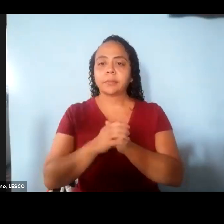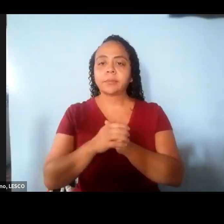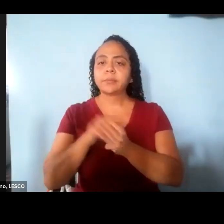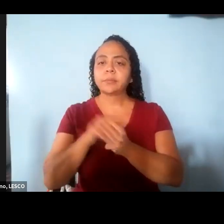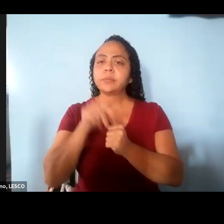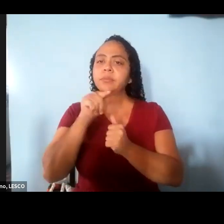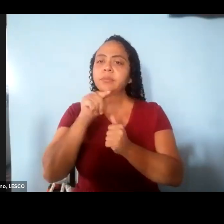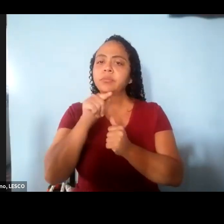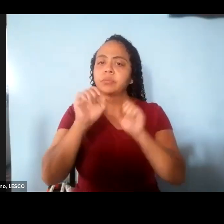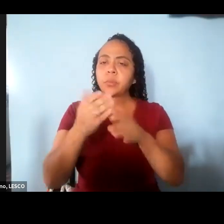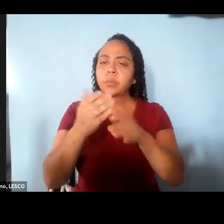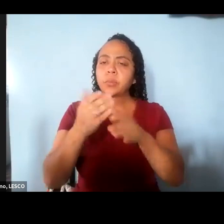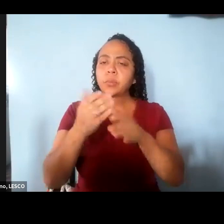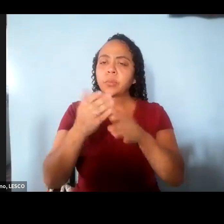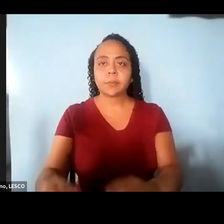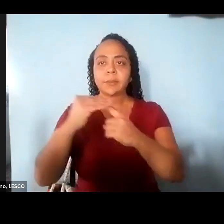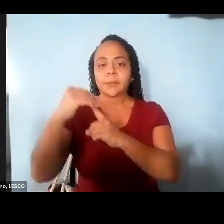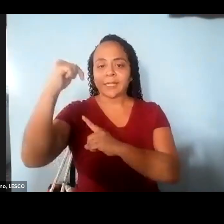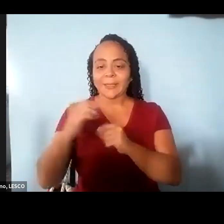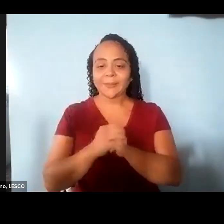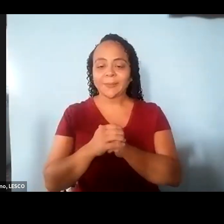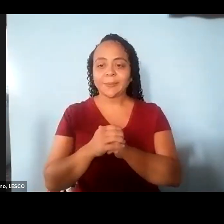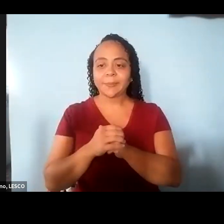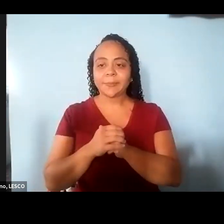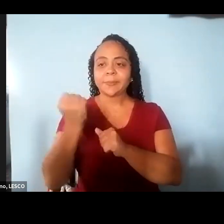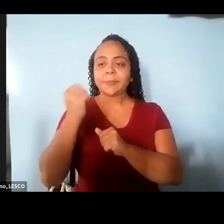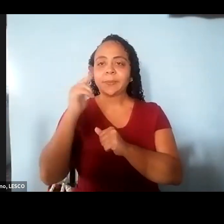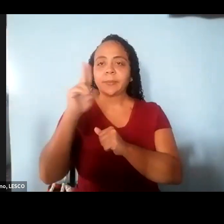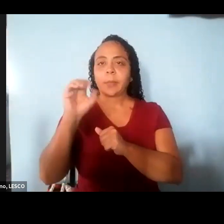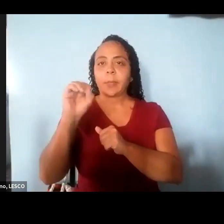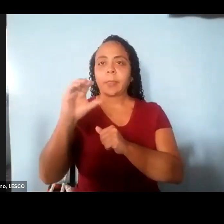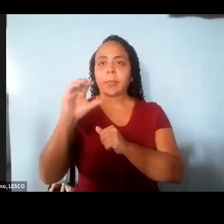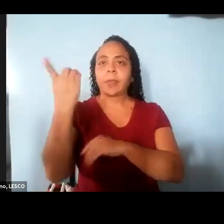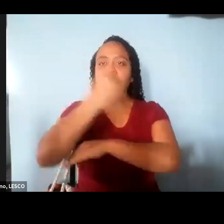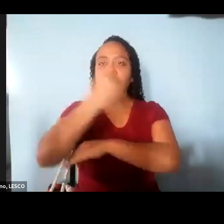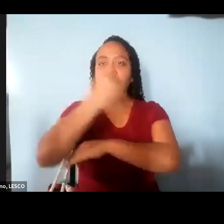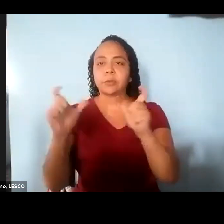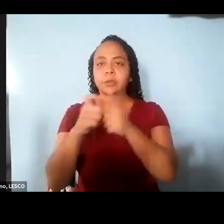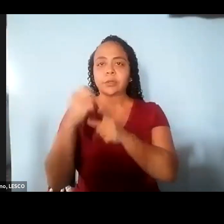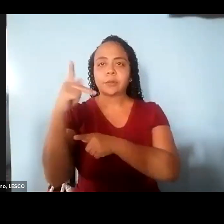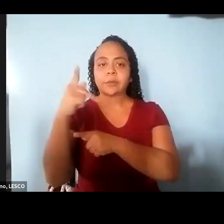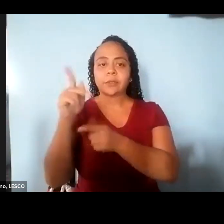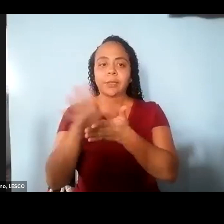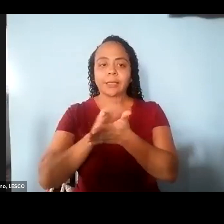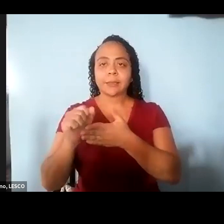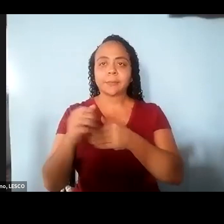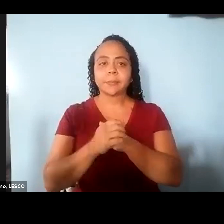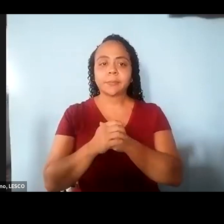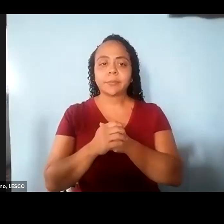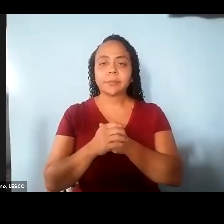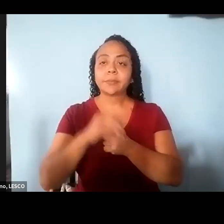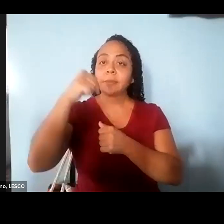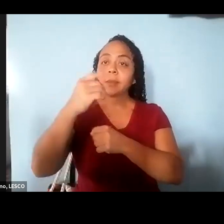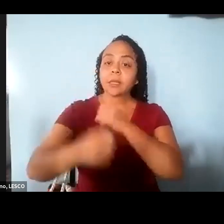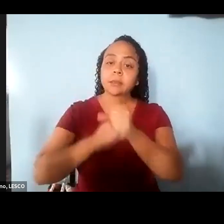ustedes principalmente hoy el 13 de octubre en el día internacional de la reducción de riesgo de sangres el cual este año se